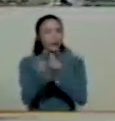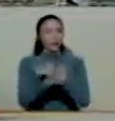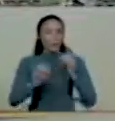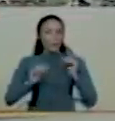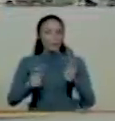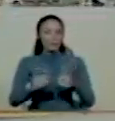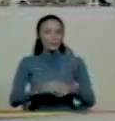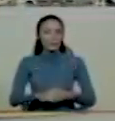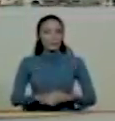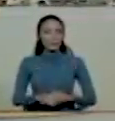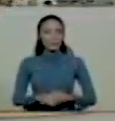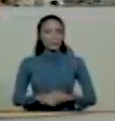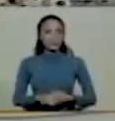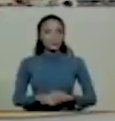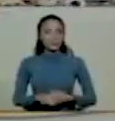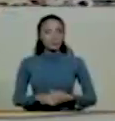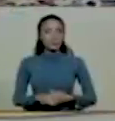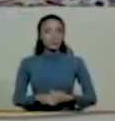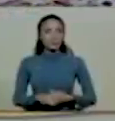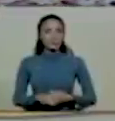Un camino